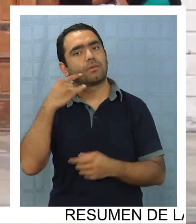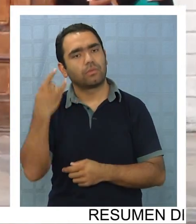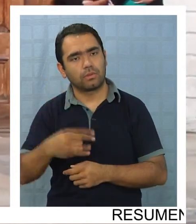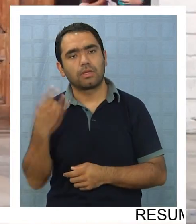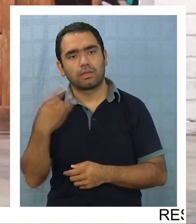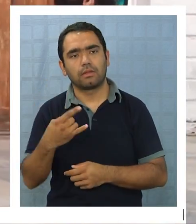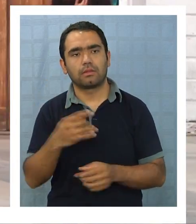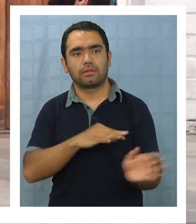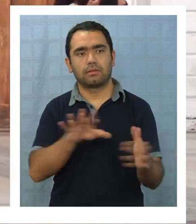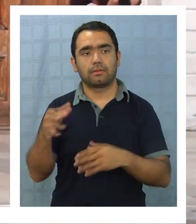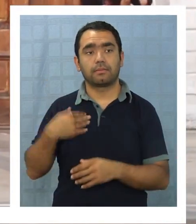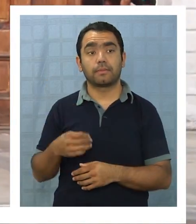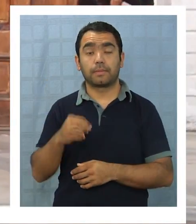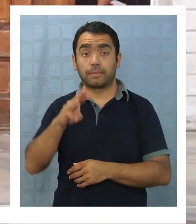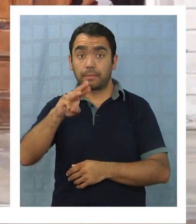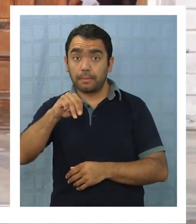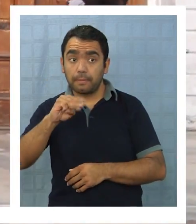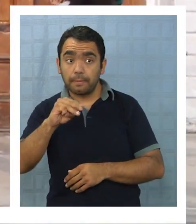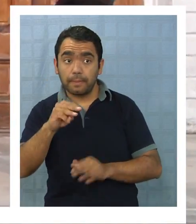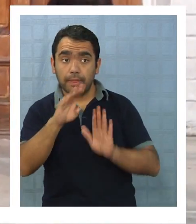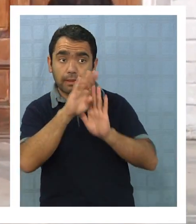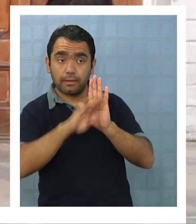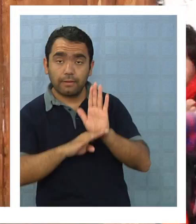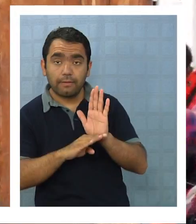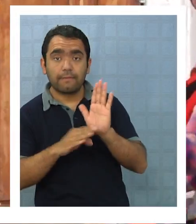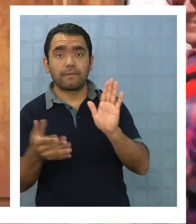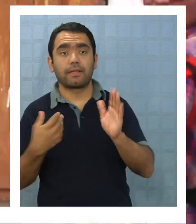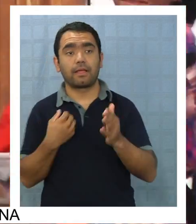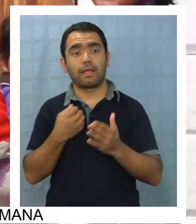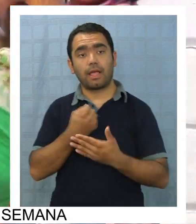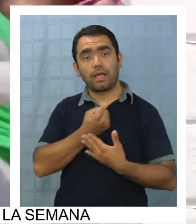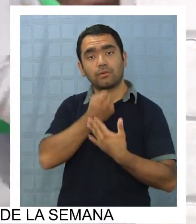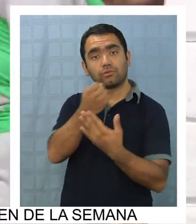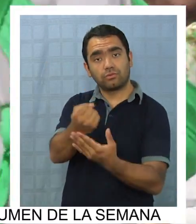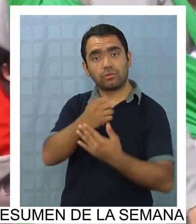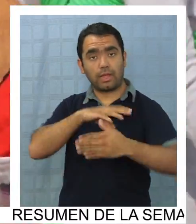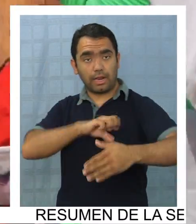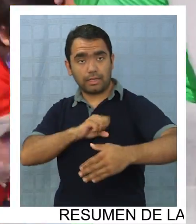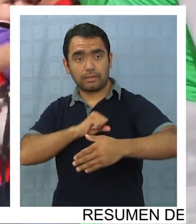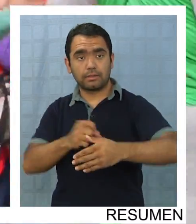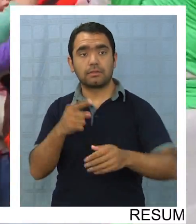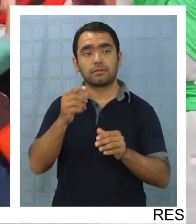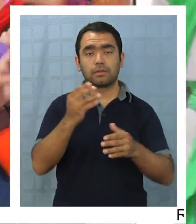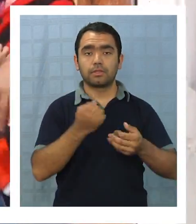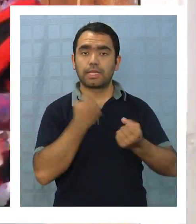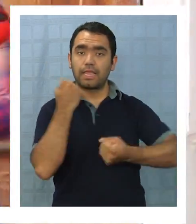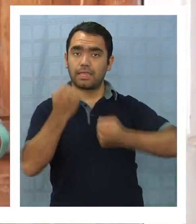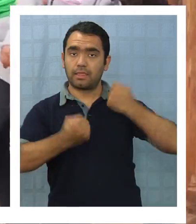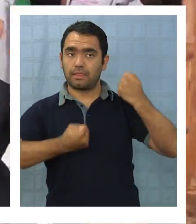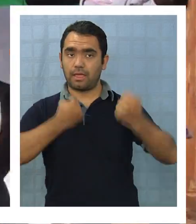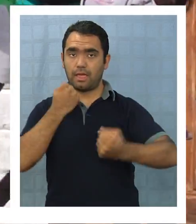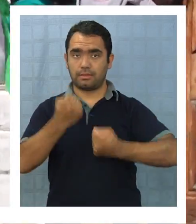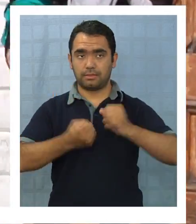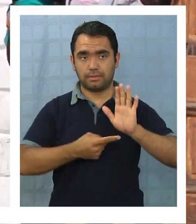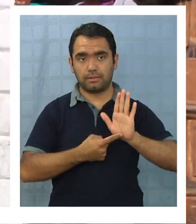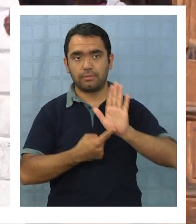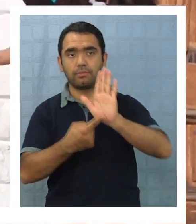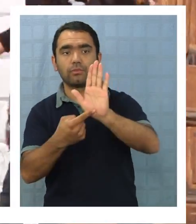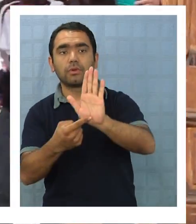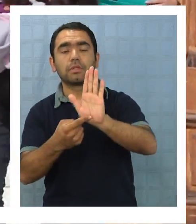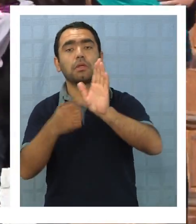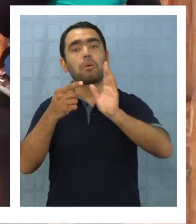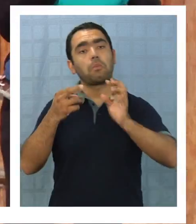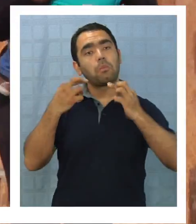Las madres participantes del programa Facilitadoras de Lactancia ejecutaron una danza con porteo para mostrar las